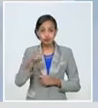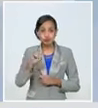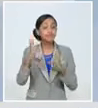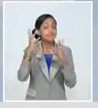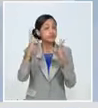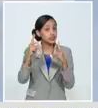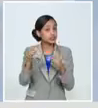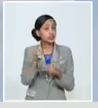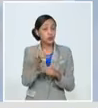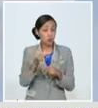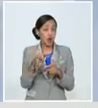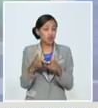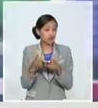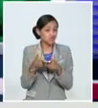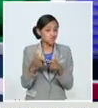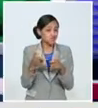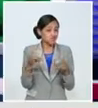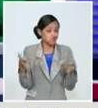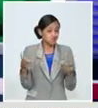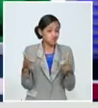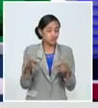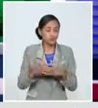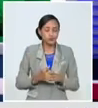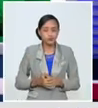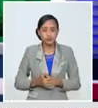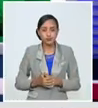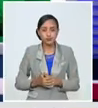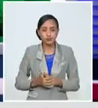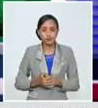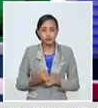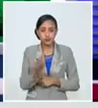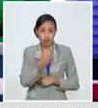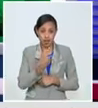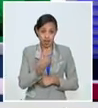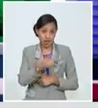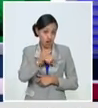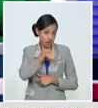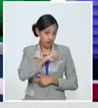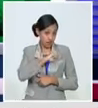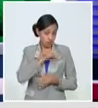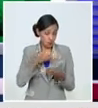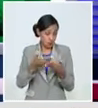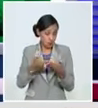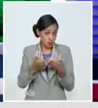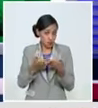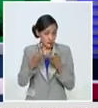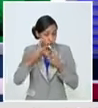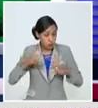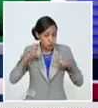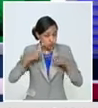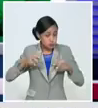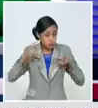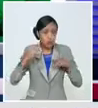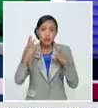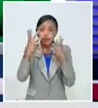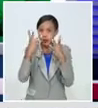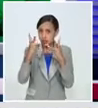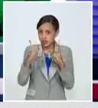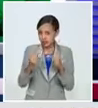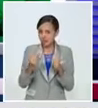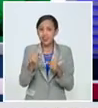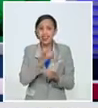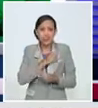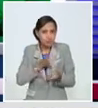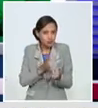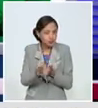elevada. Se procesaron ayer una cifra que es la que aspiramos a mantener